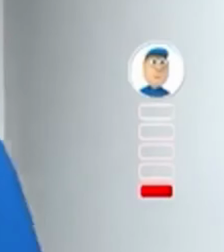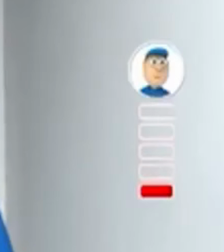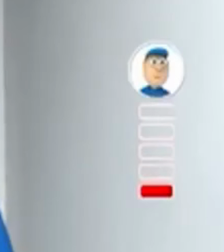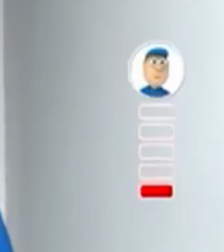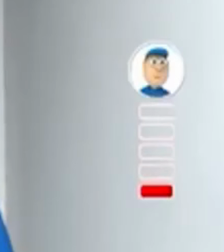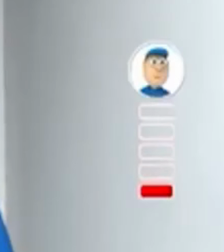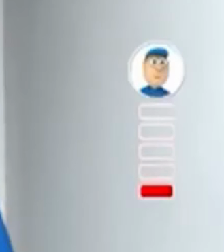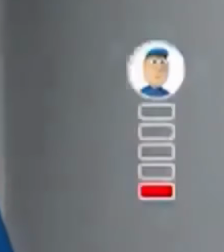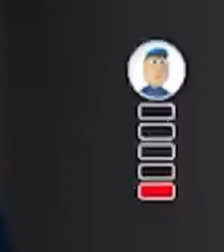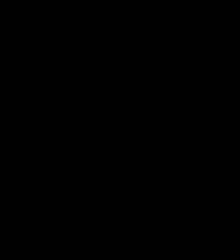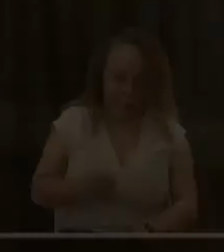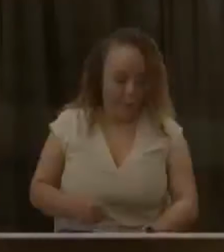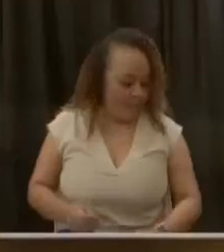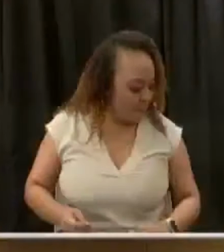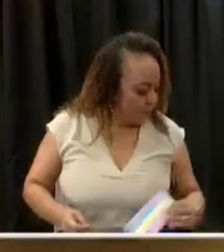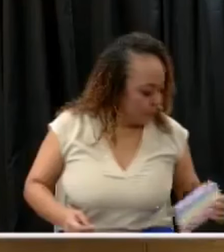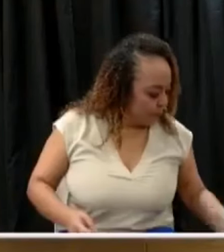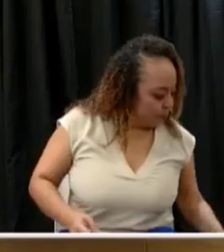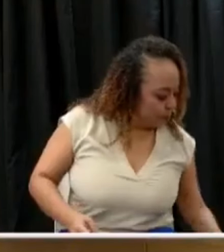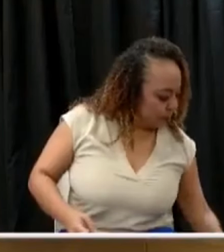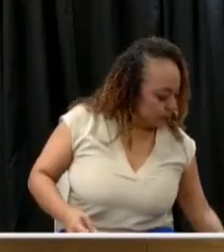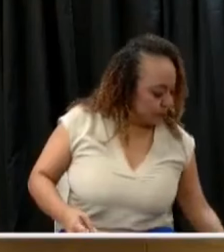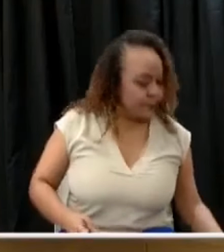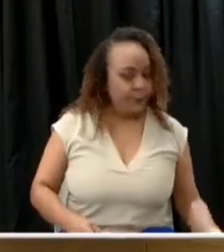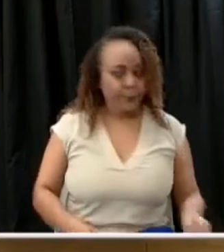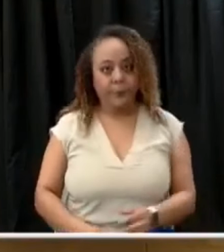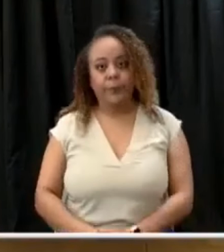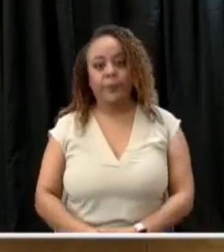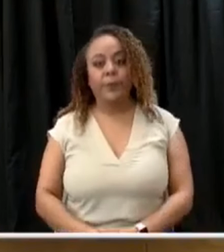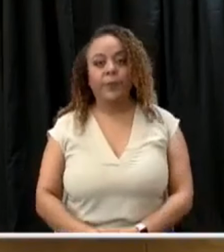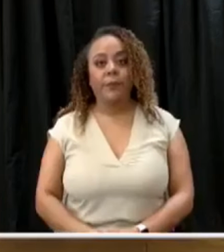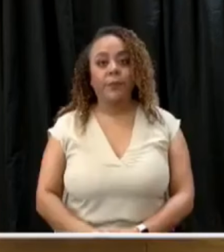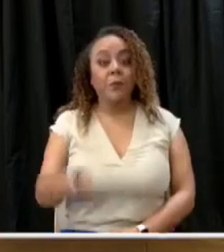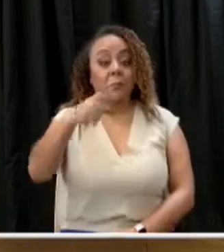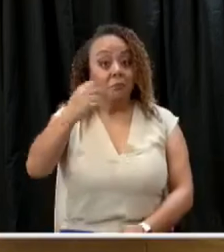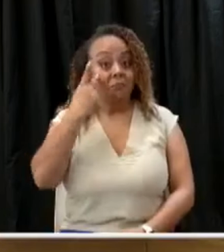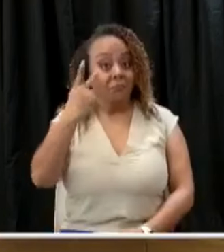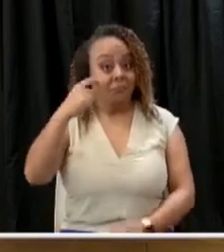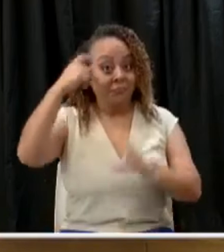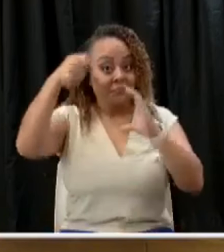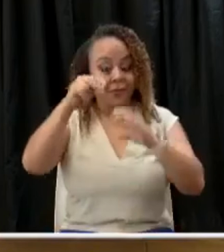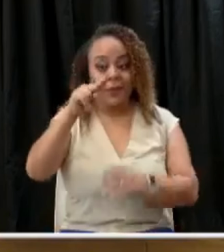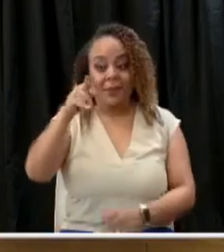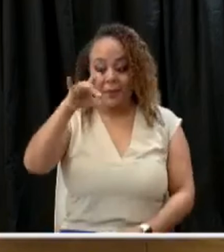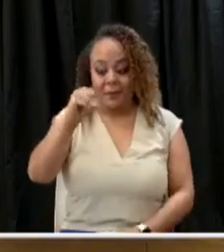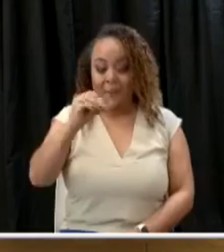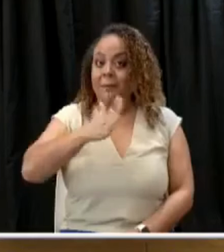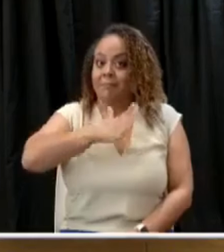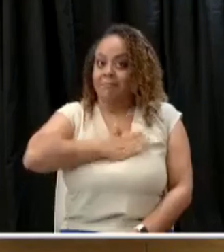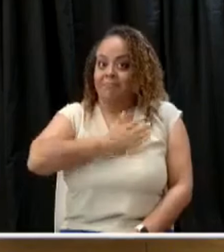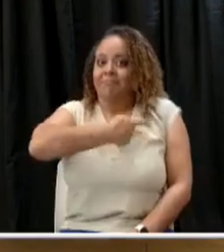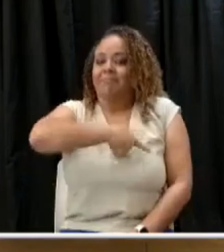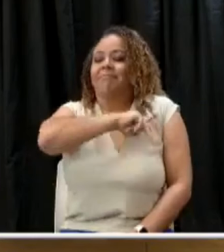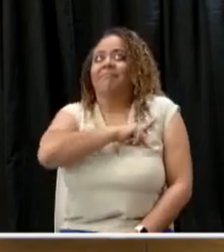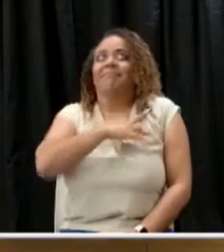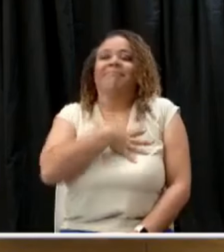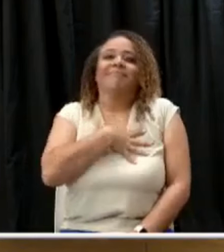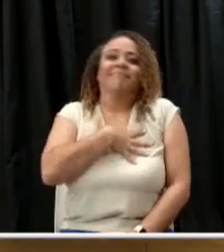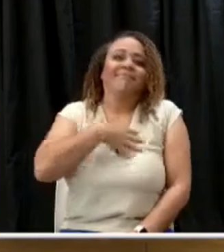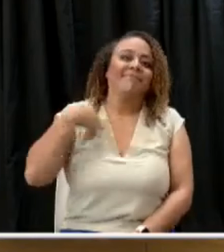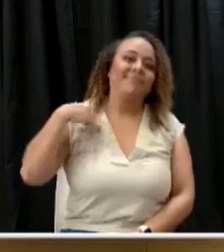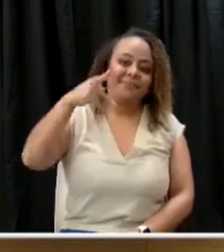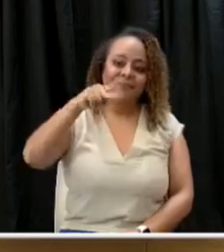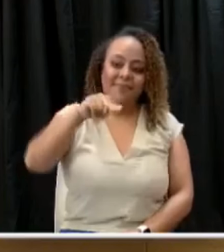Bueno, ¿qué les pareció, Napo? A mí personalmente me encanta Napo,